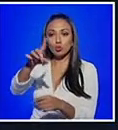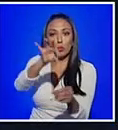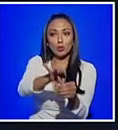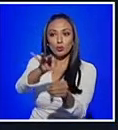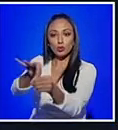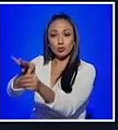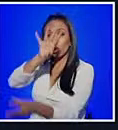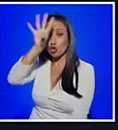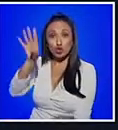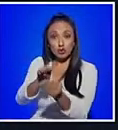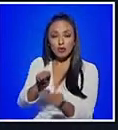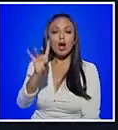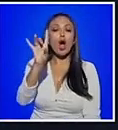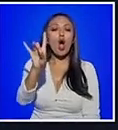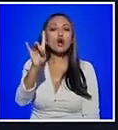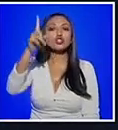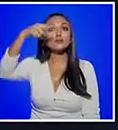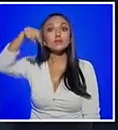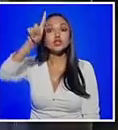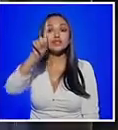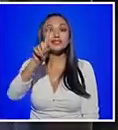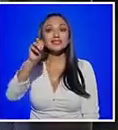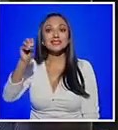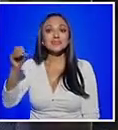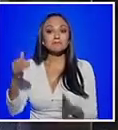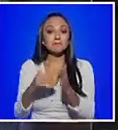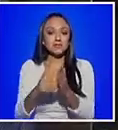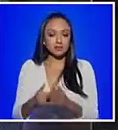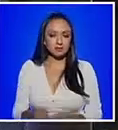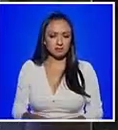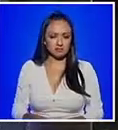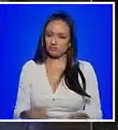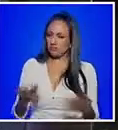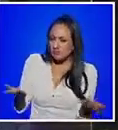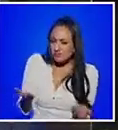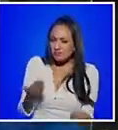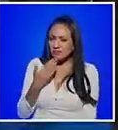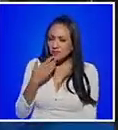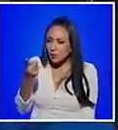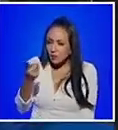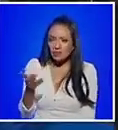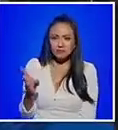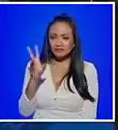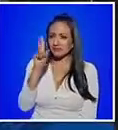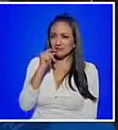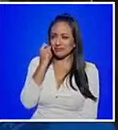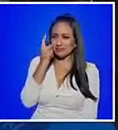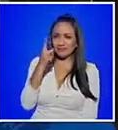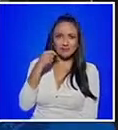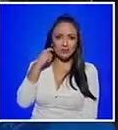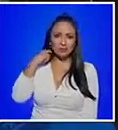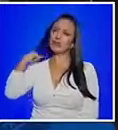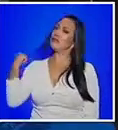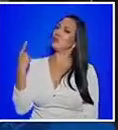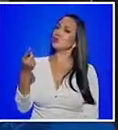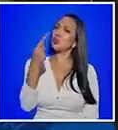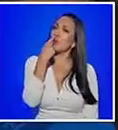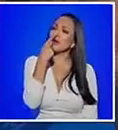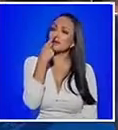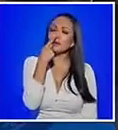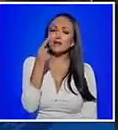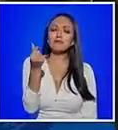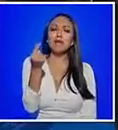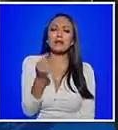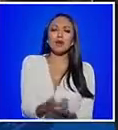es decir, $8,100,000. Realmente absurdo, porque demuestra lamentablemente que hay un interés